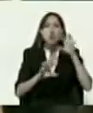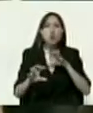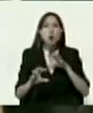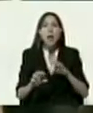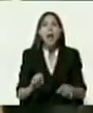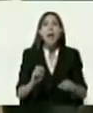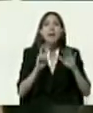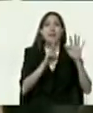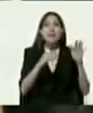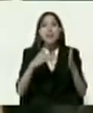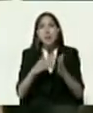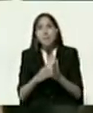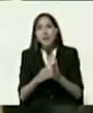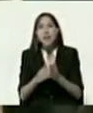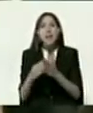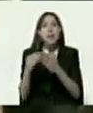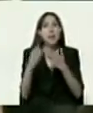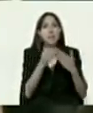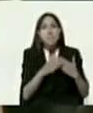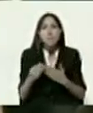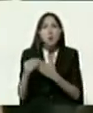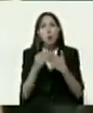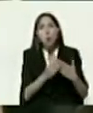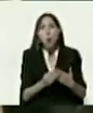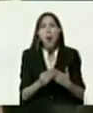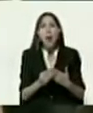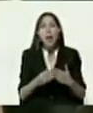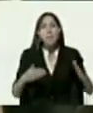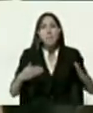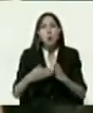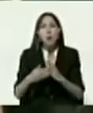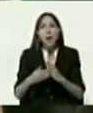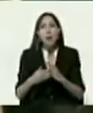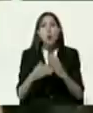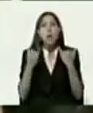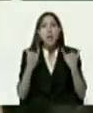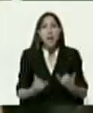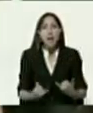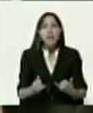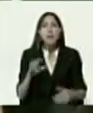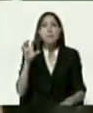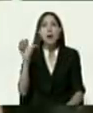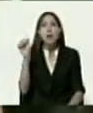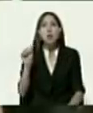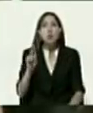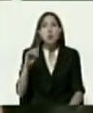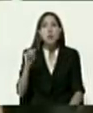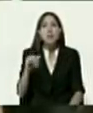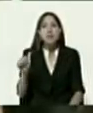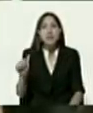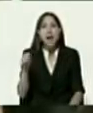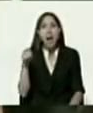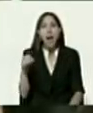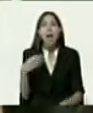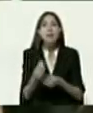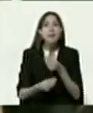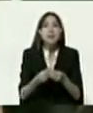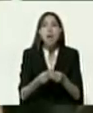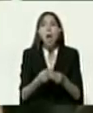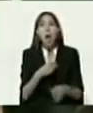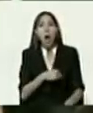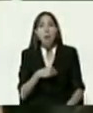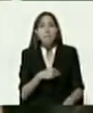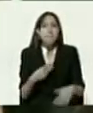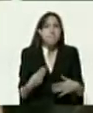7.000 millones de dólares bloqueados. Aquí mismo en Suiza, nuestros diplomáticos, tanto de la embajada bilateral como de la misión,